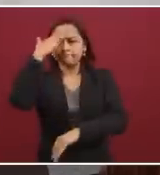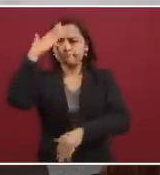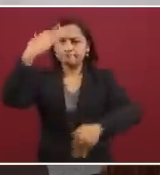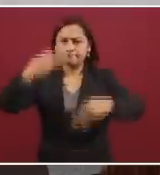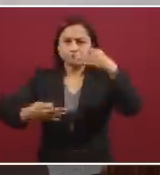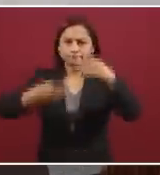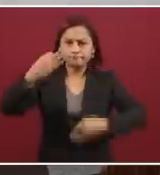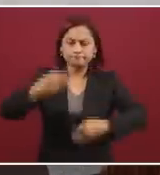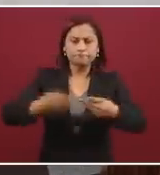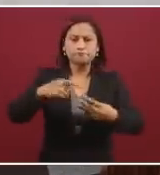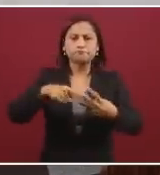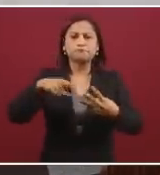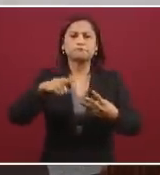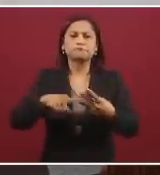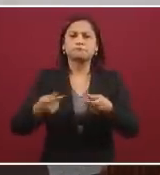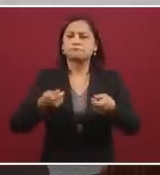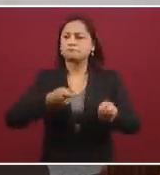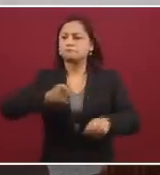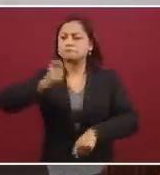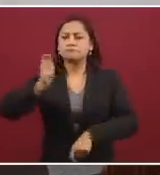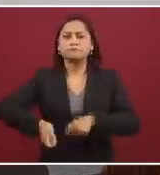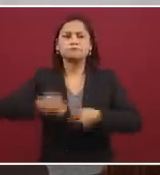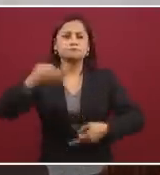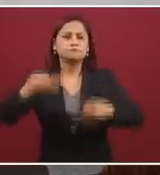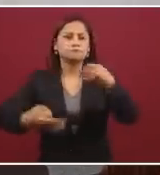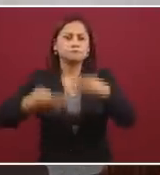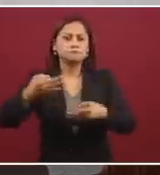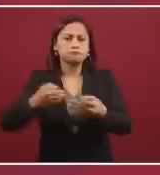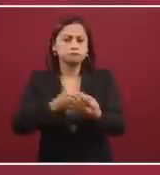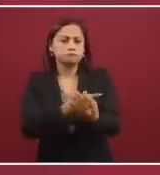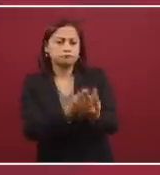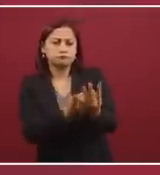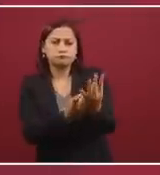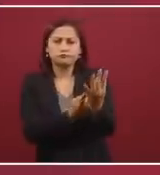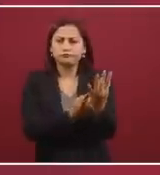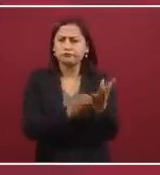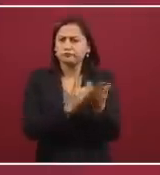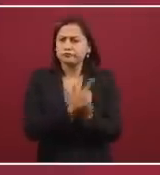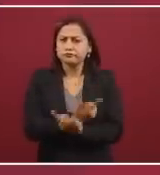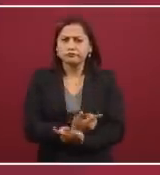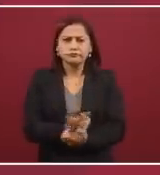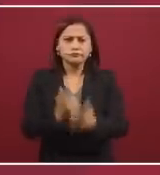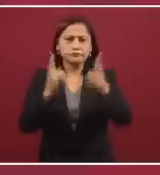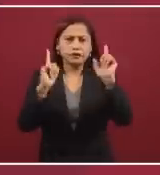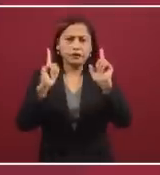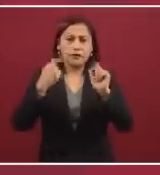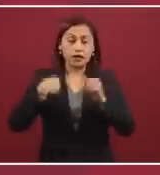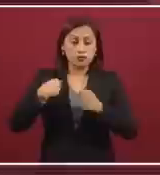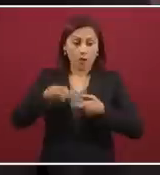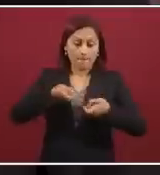ministros actúen sin ataduras